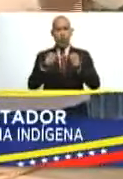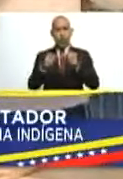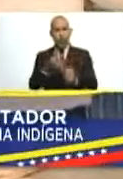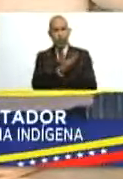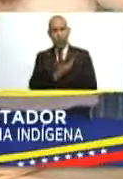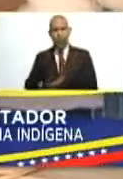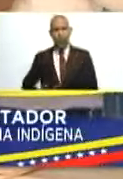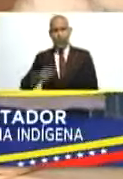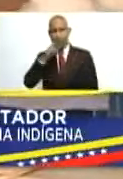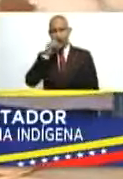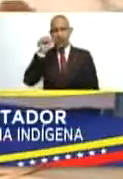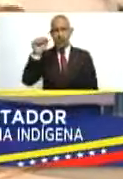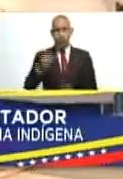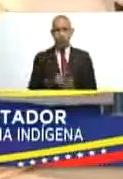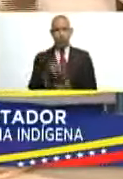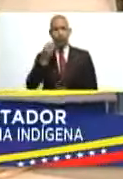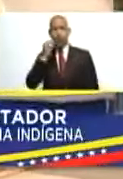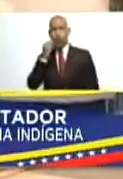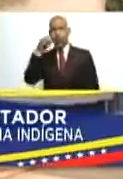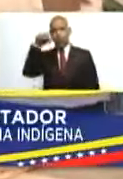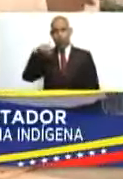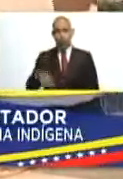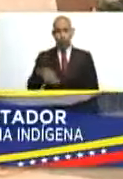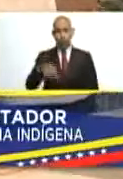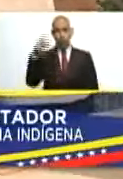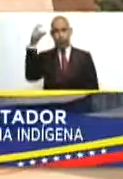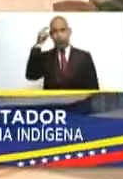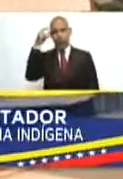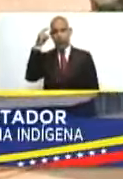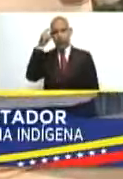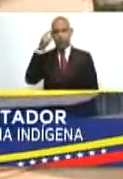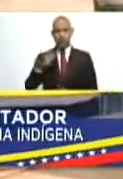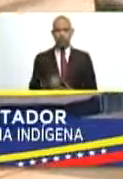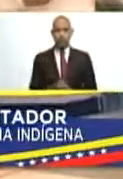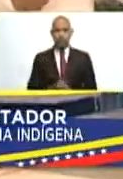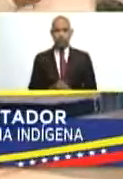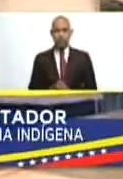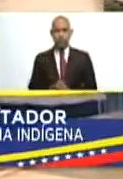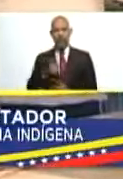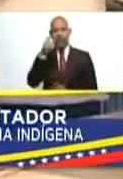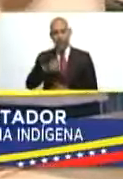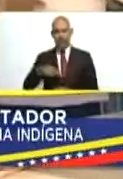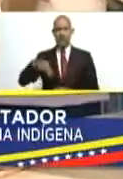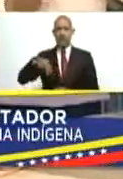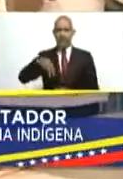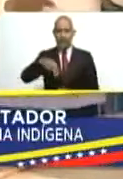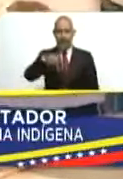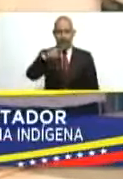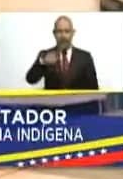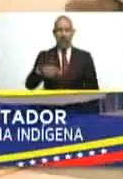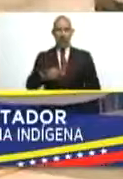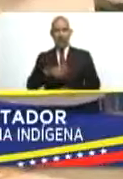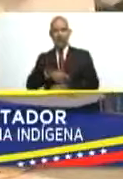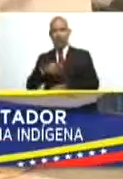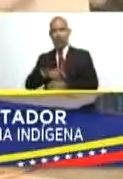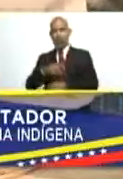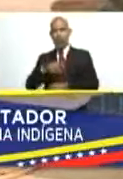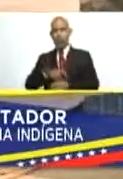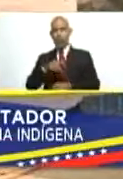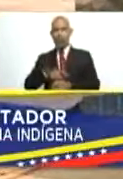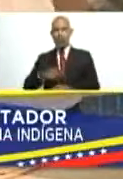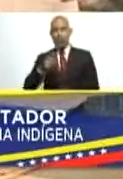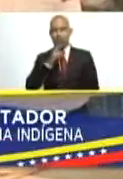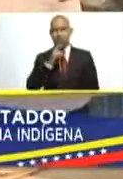legado. La juventud de hoy en día nos corresponde transitar los momentos más difíciles, quizás en